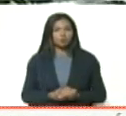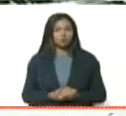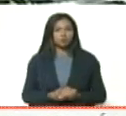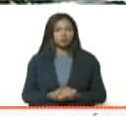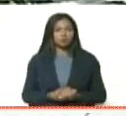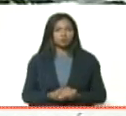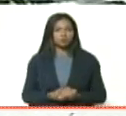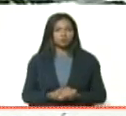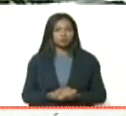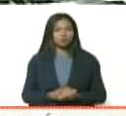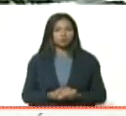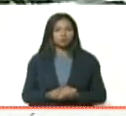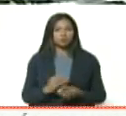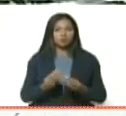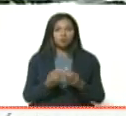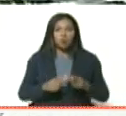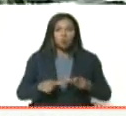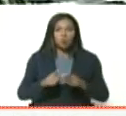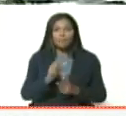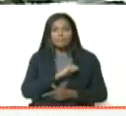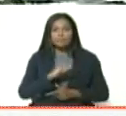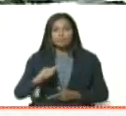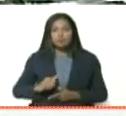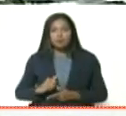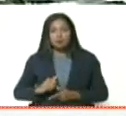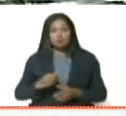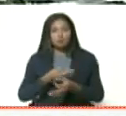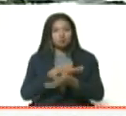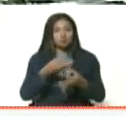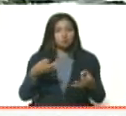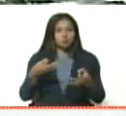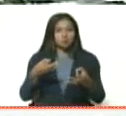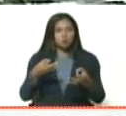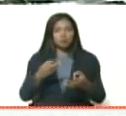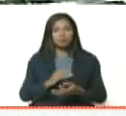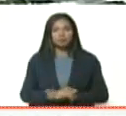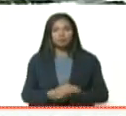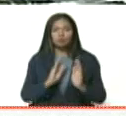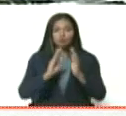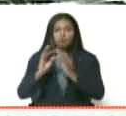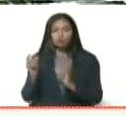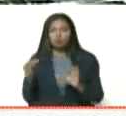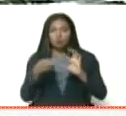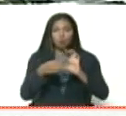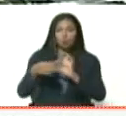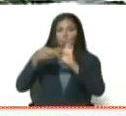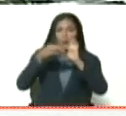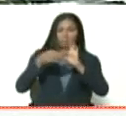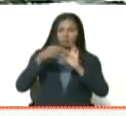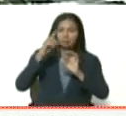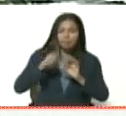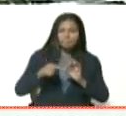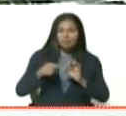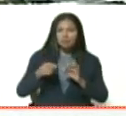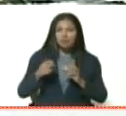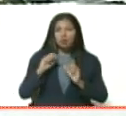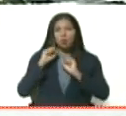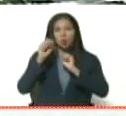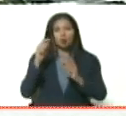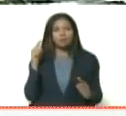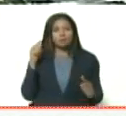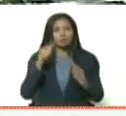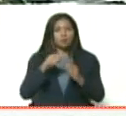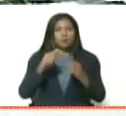con el sector privado en perfecta coordinación y de manera conjunta, lograr